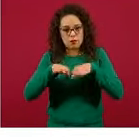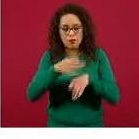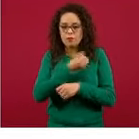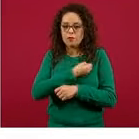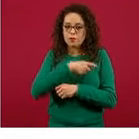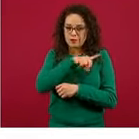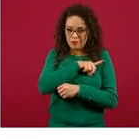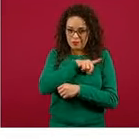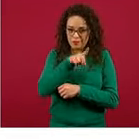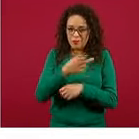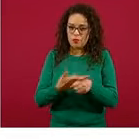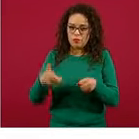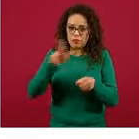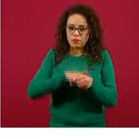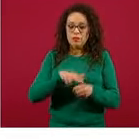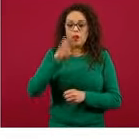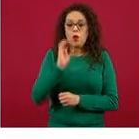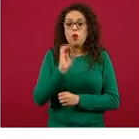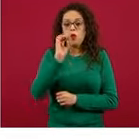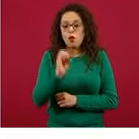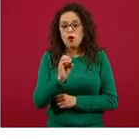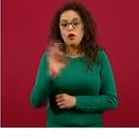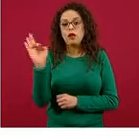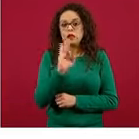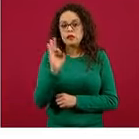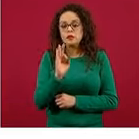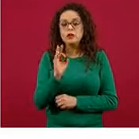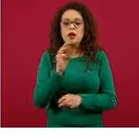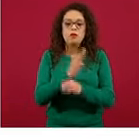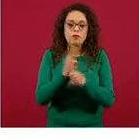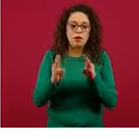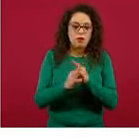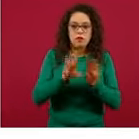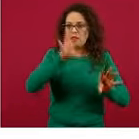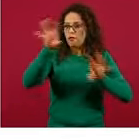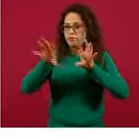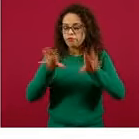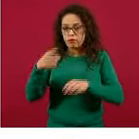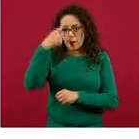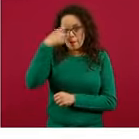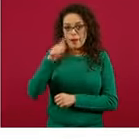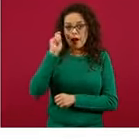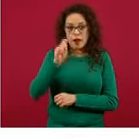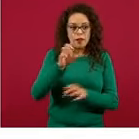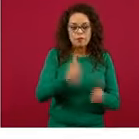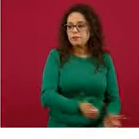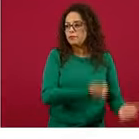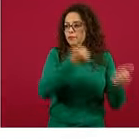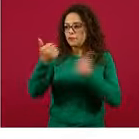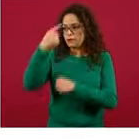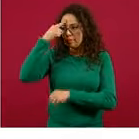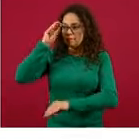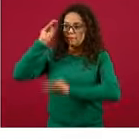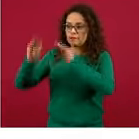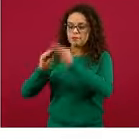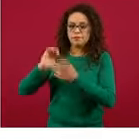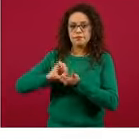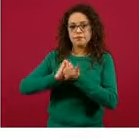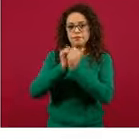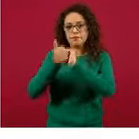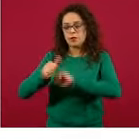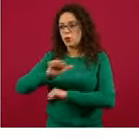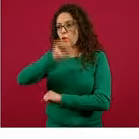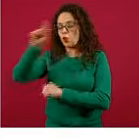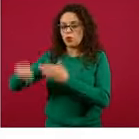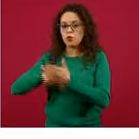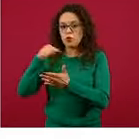como recurso en su momento de equipamiento, para que la reconversión y la expansión en otras